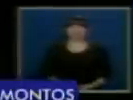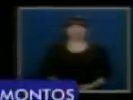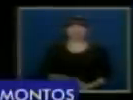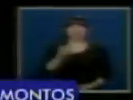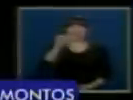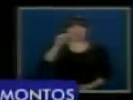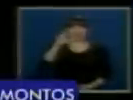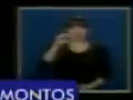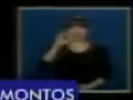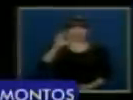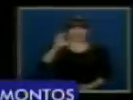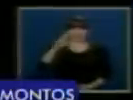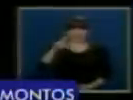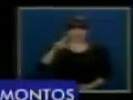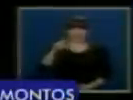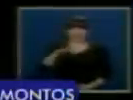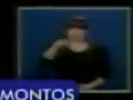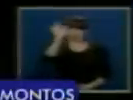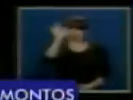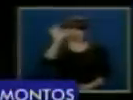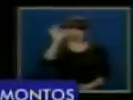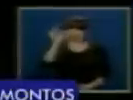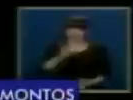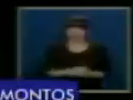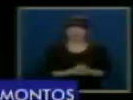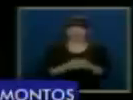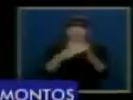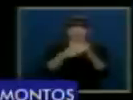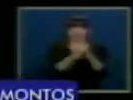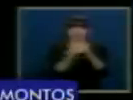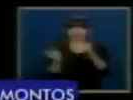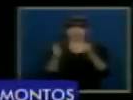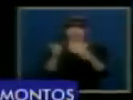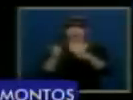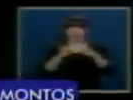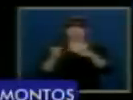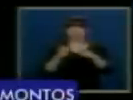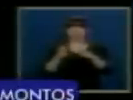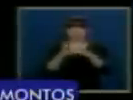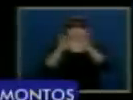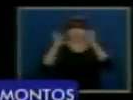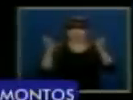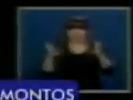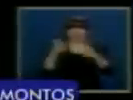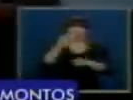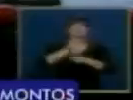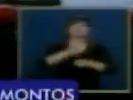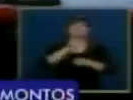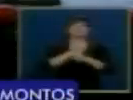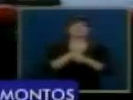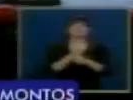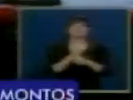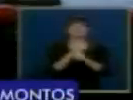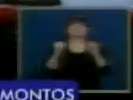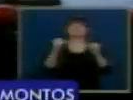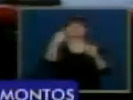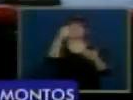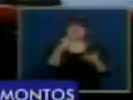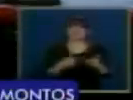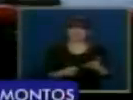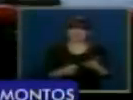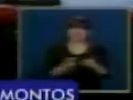INCOFER descubrimos que el descarrilamiento administrativo es tal que se trabaja sin inventarios,